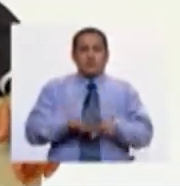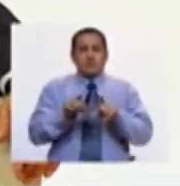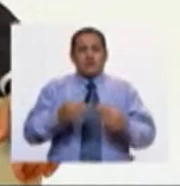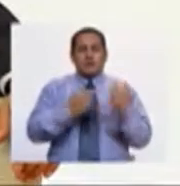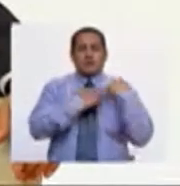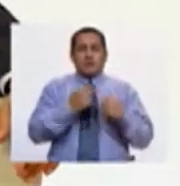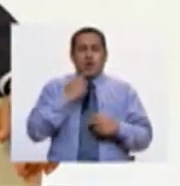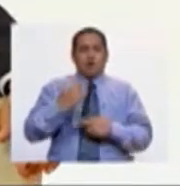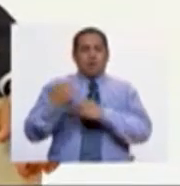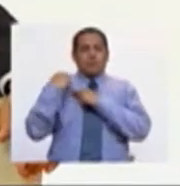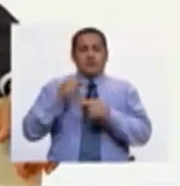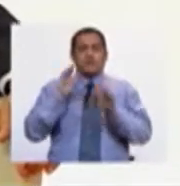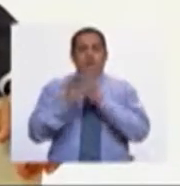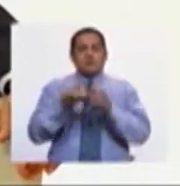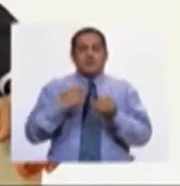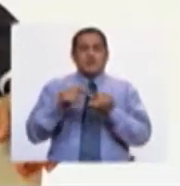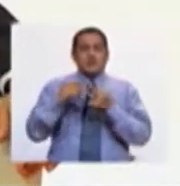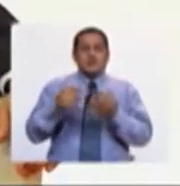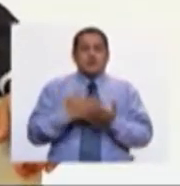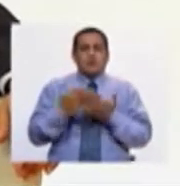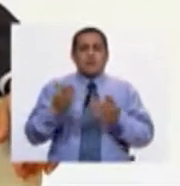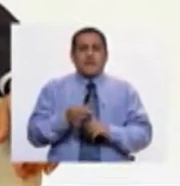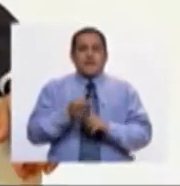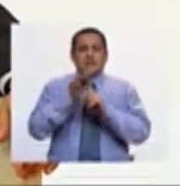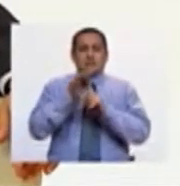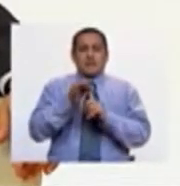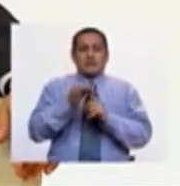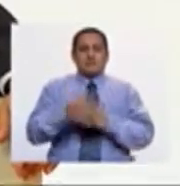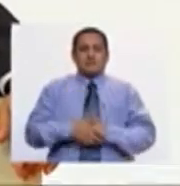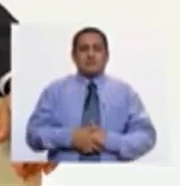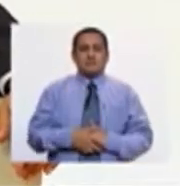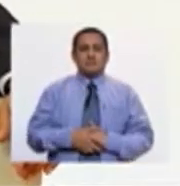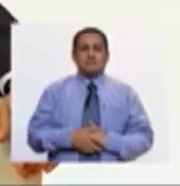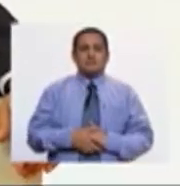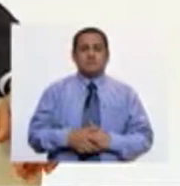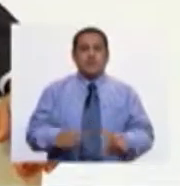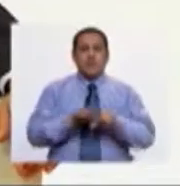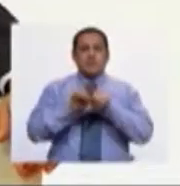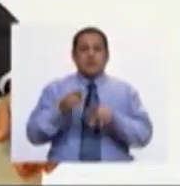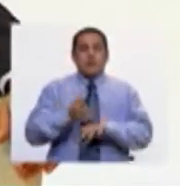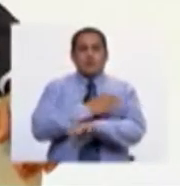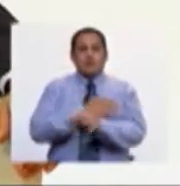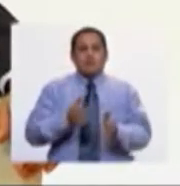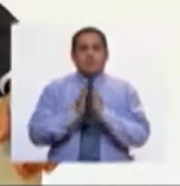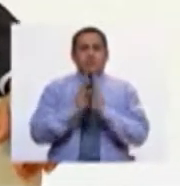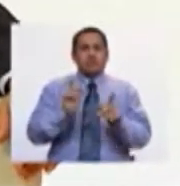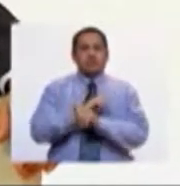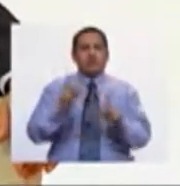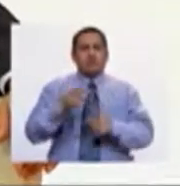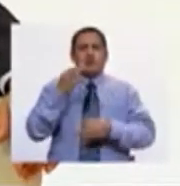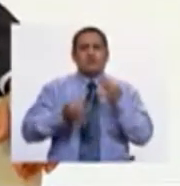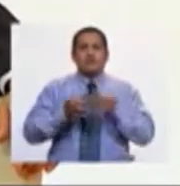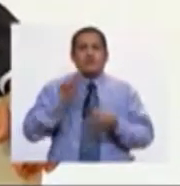llamamiento obligatorio, pero en casos absolutamente excepcionales. Aquí, cuando se convocó un llamamiento, no